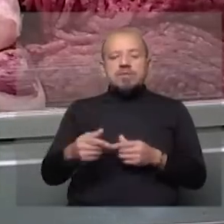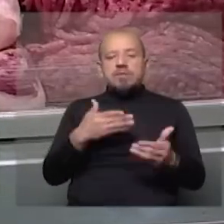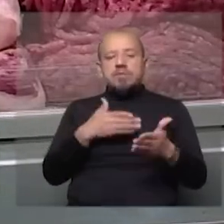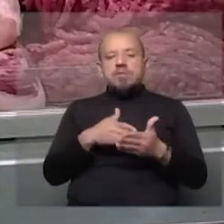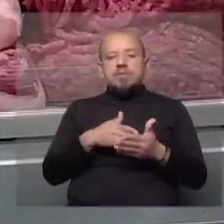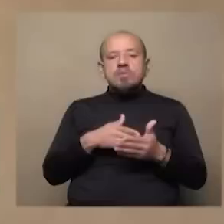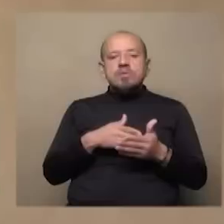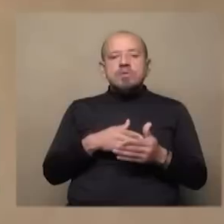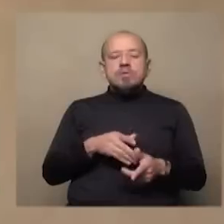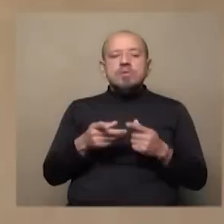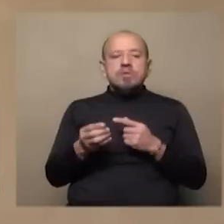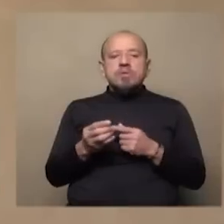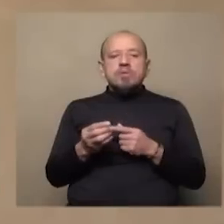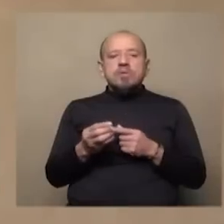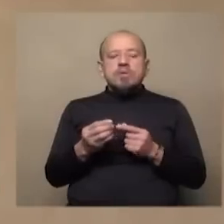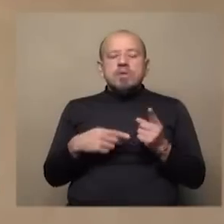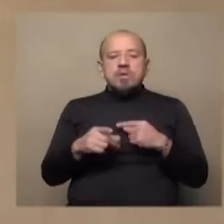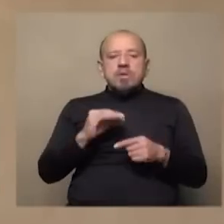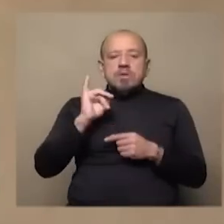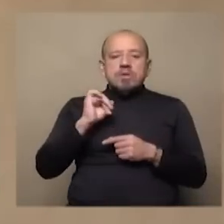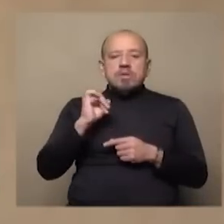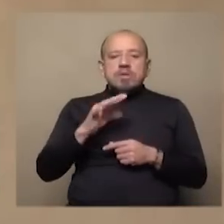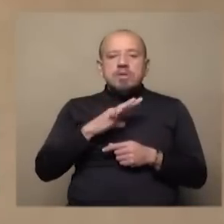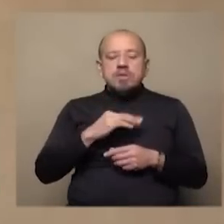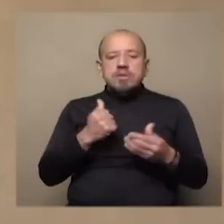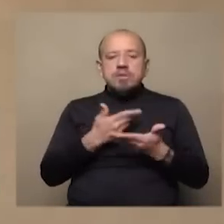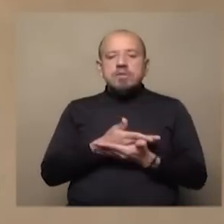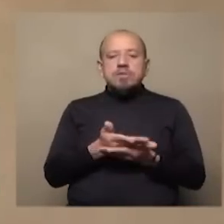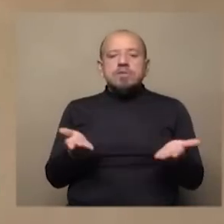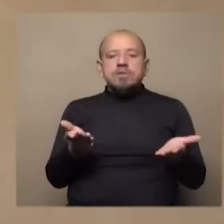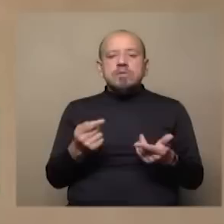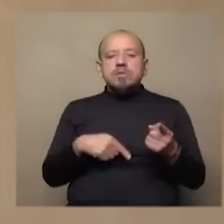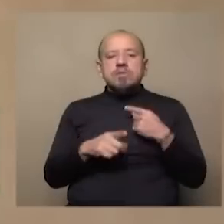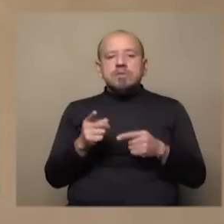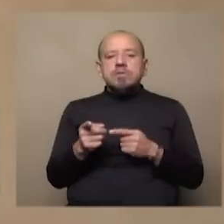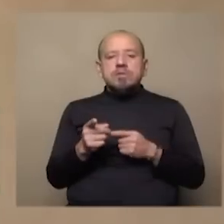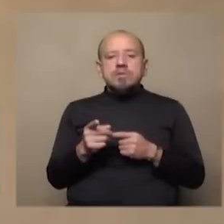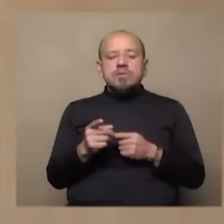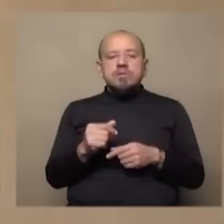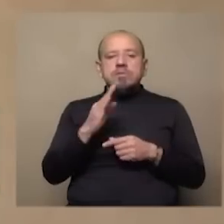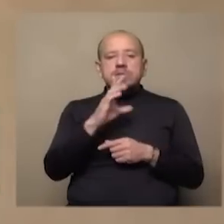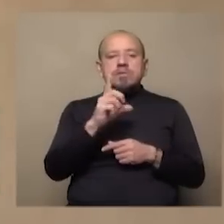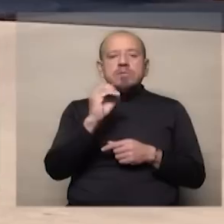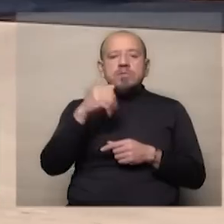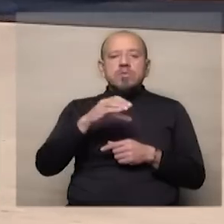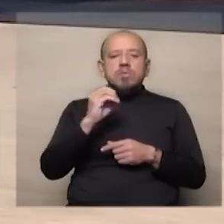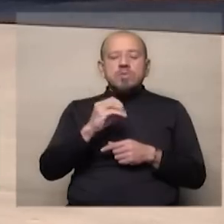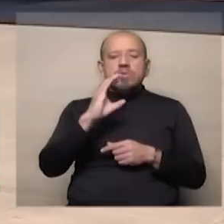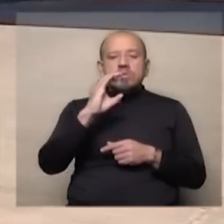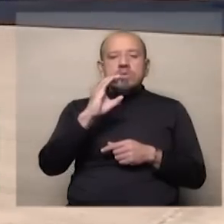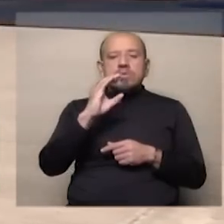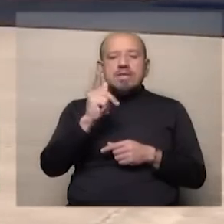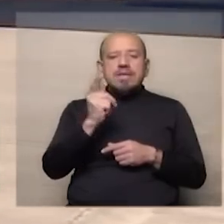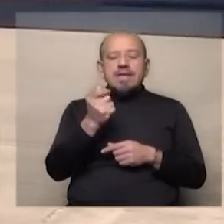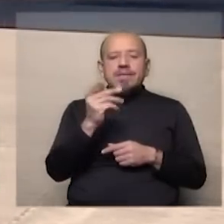nacionales de insecticidas en el caso de la hierba hubo muestras que superaron los valores límites establecidos para el plomo y el cadmio la publicación